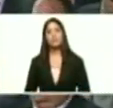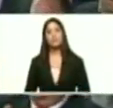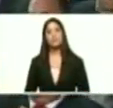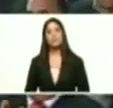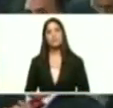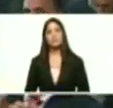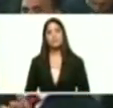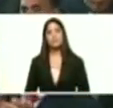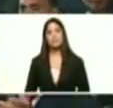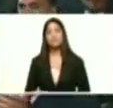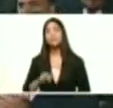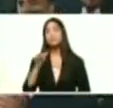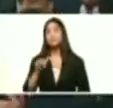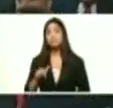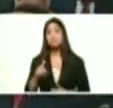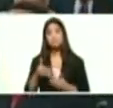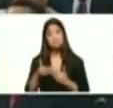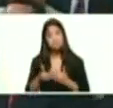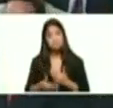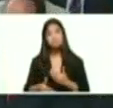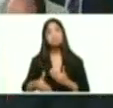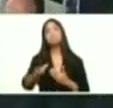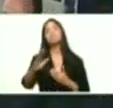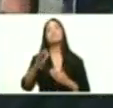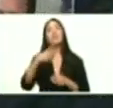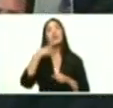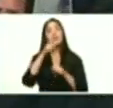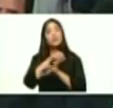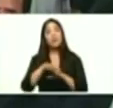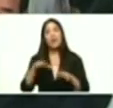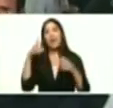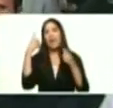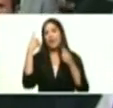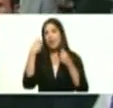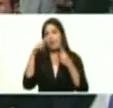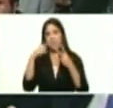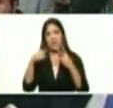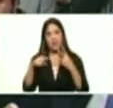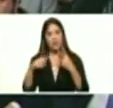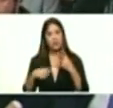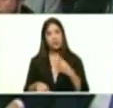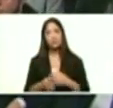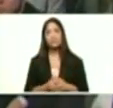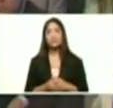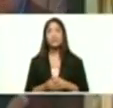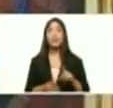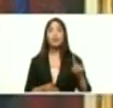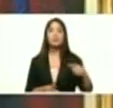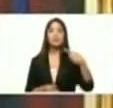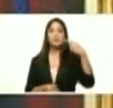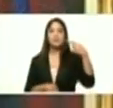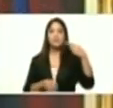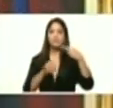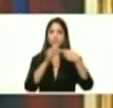Y de aquí, bueno, se van desprendiendo elementos. El primer motor de todo,